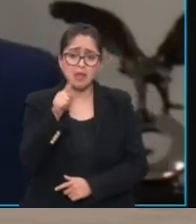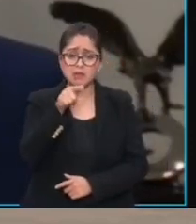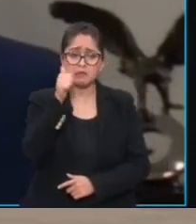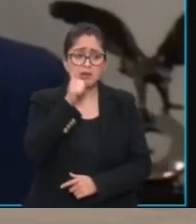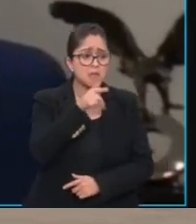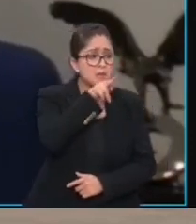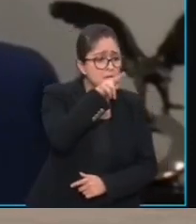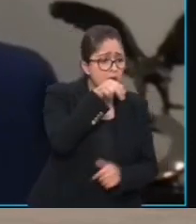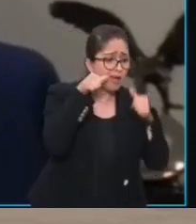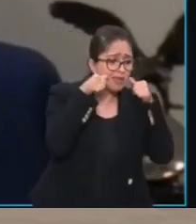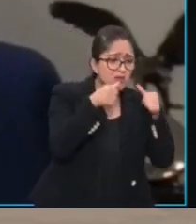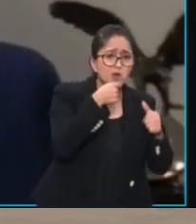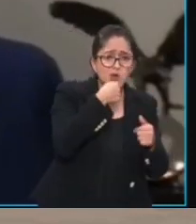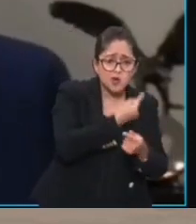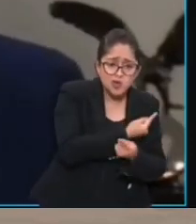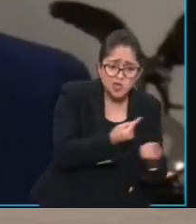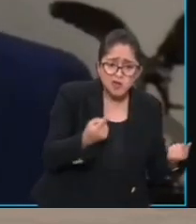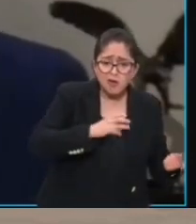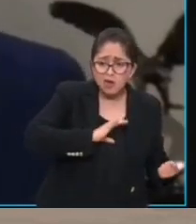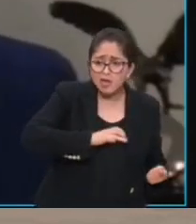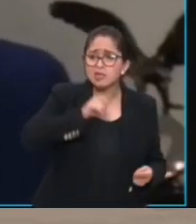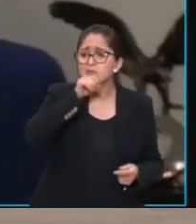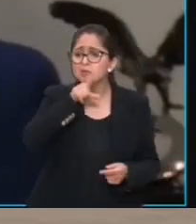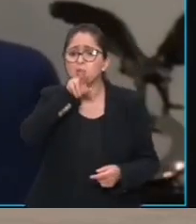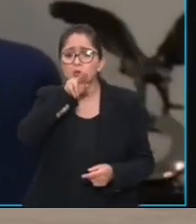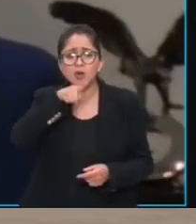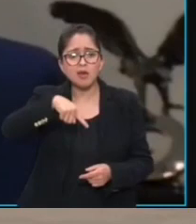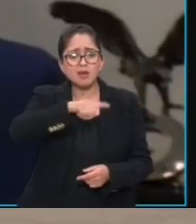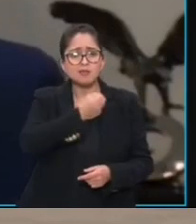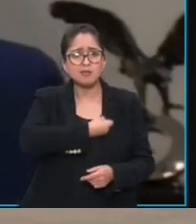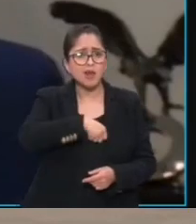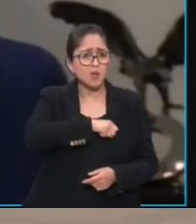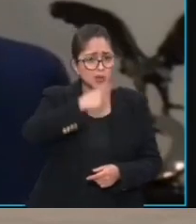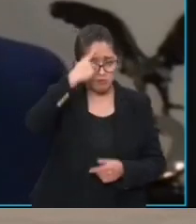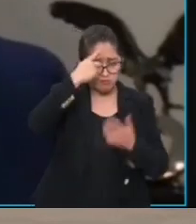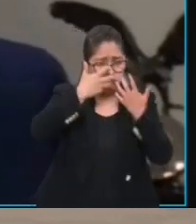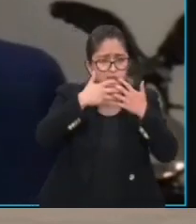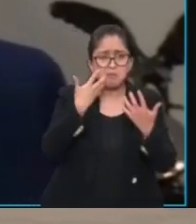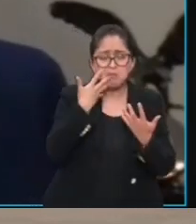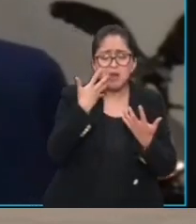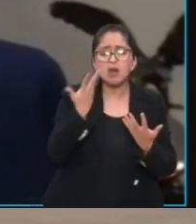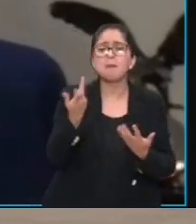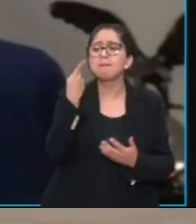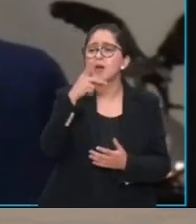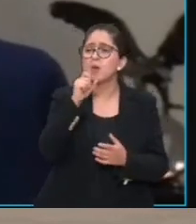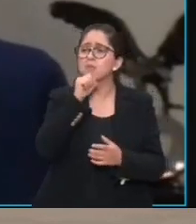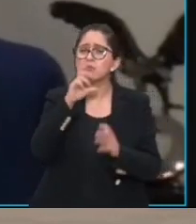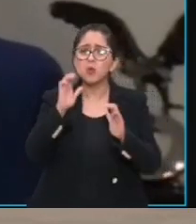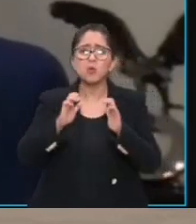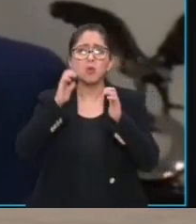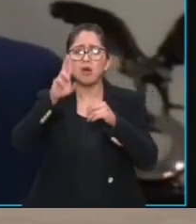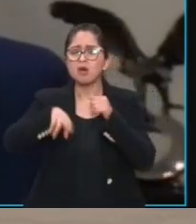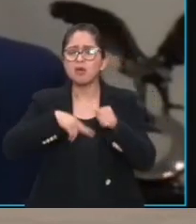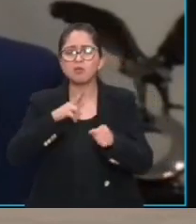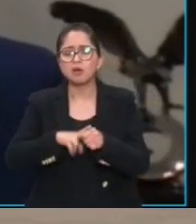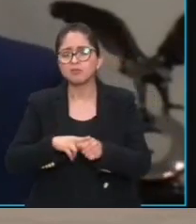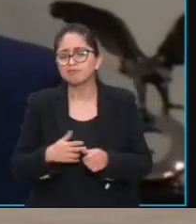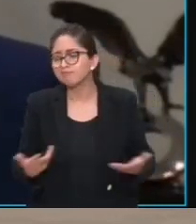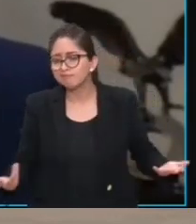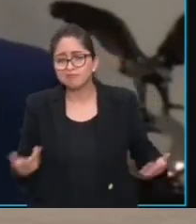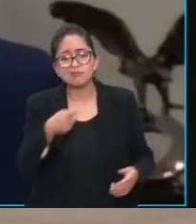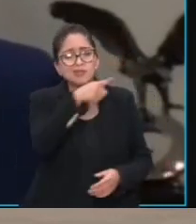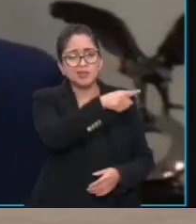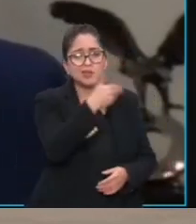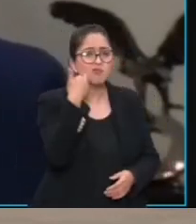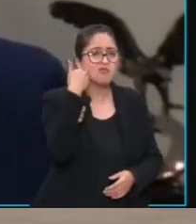dicen que les importa mucho la salud mental, dicen que les importa los medios ambientes, pero los resultados son otros. Las evidencias son que han votado, y eso